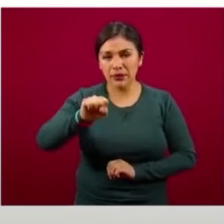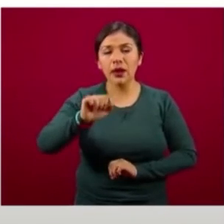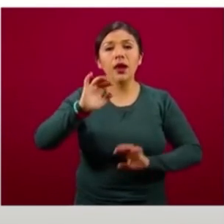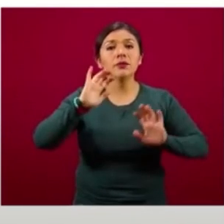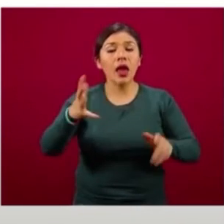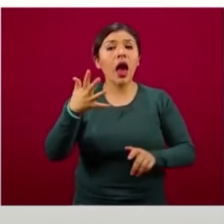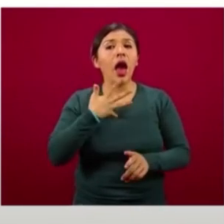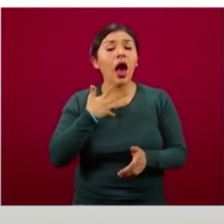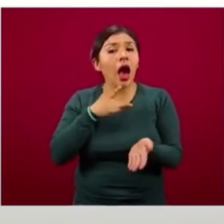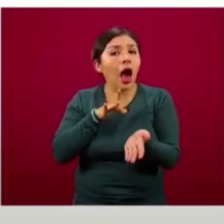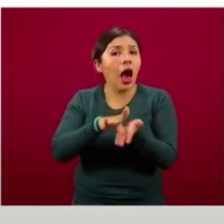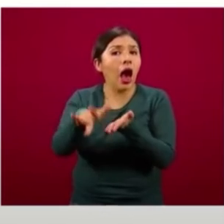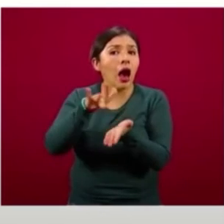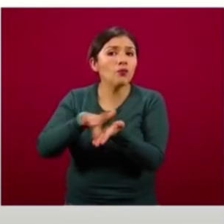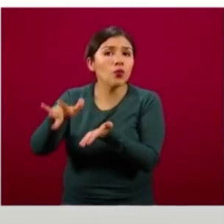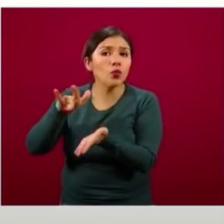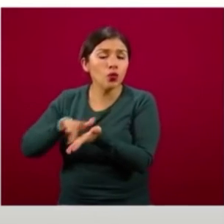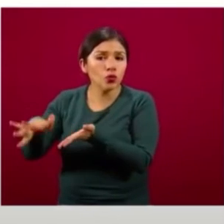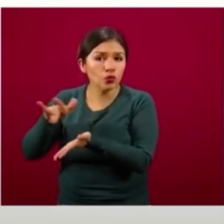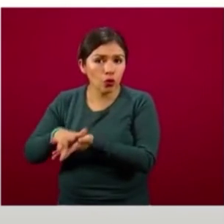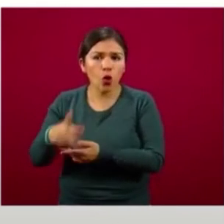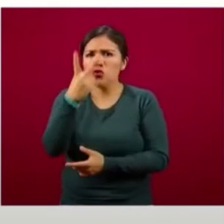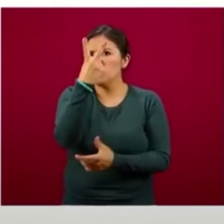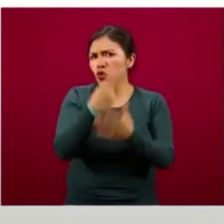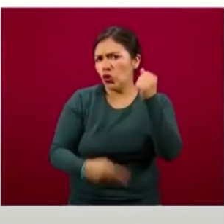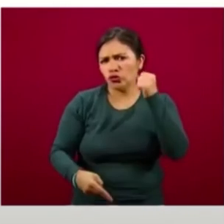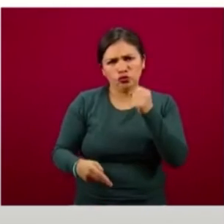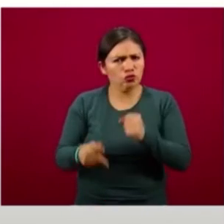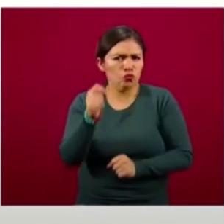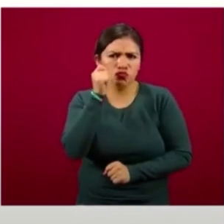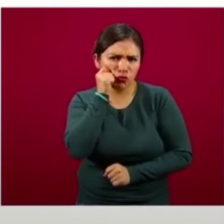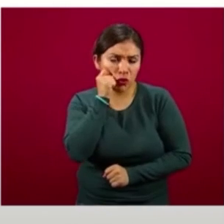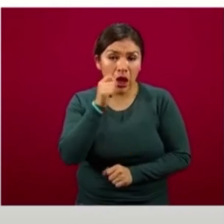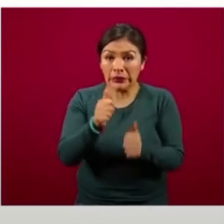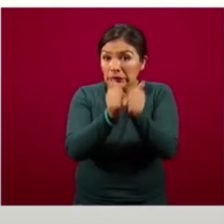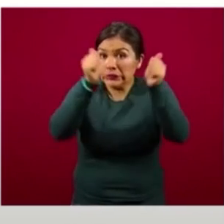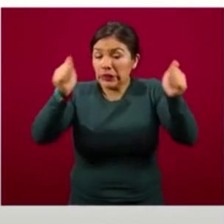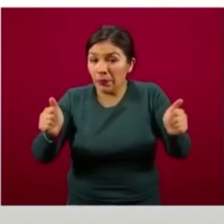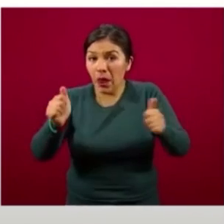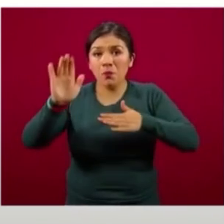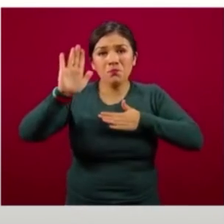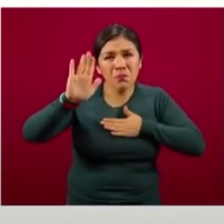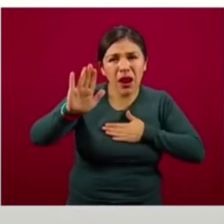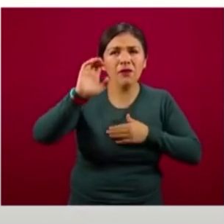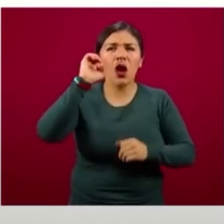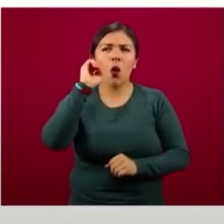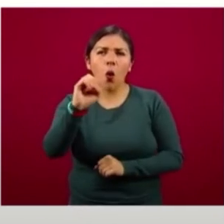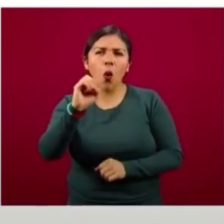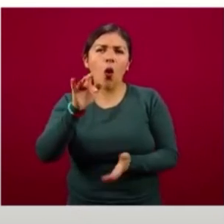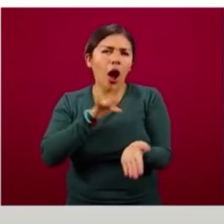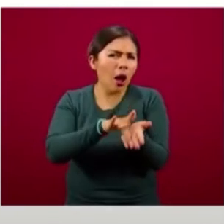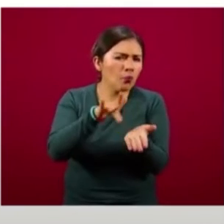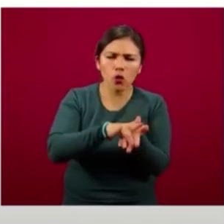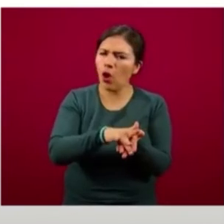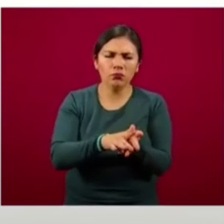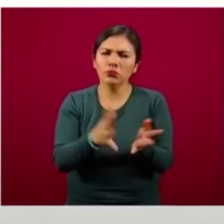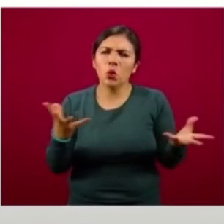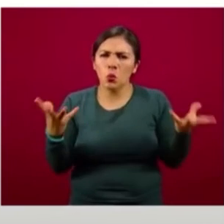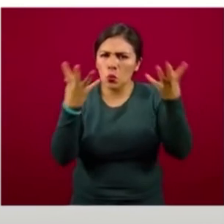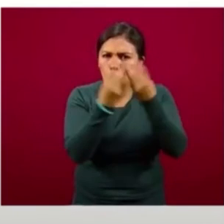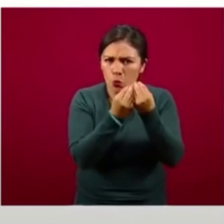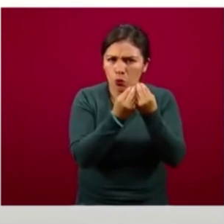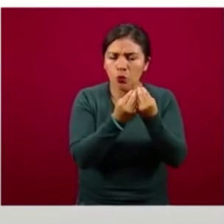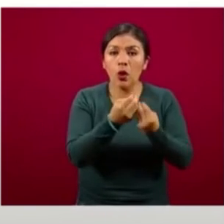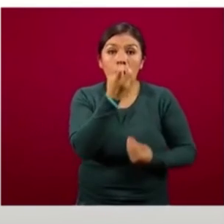han recibido el apoyo en las dos modalidades. Aquí ya no está separado crédito a la palabra o crédito solidario,